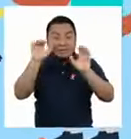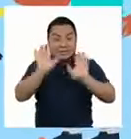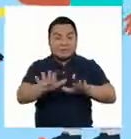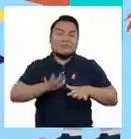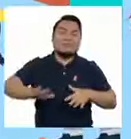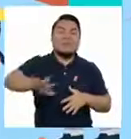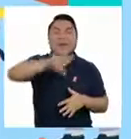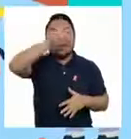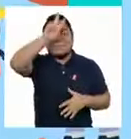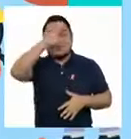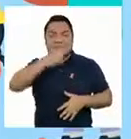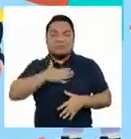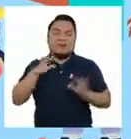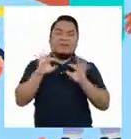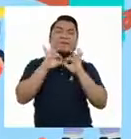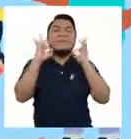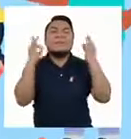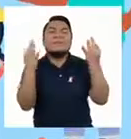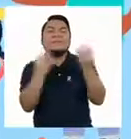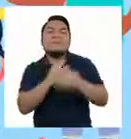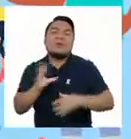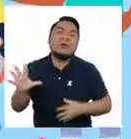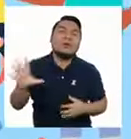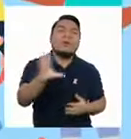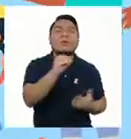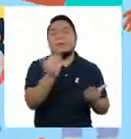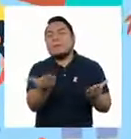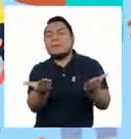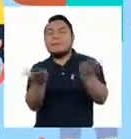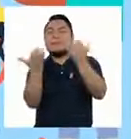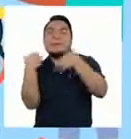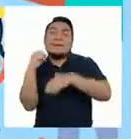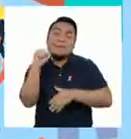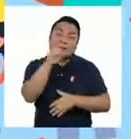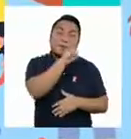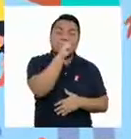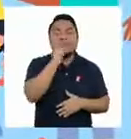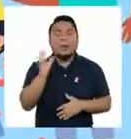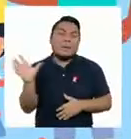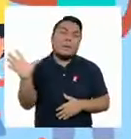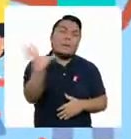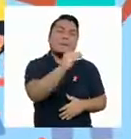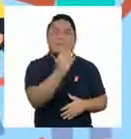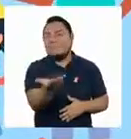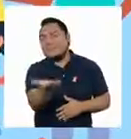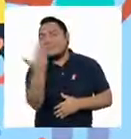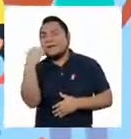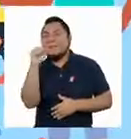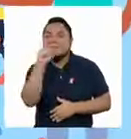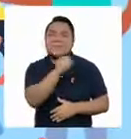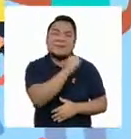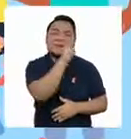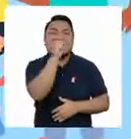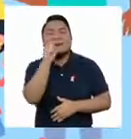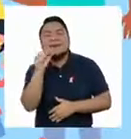Es mi familia, vamos todos a cantar, vamos todos a